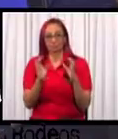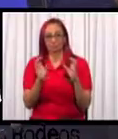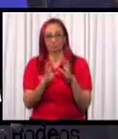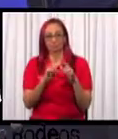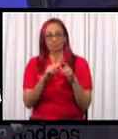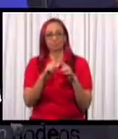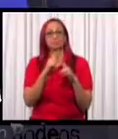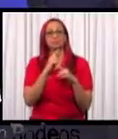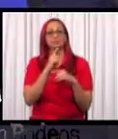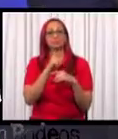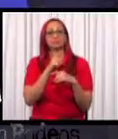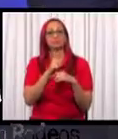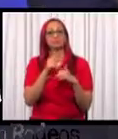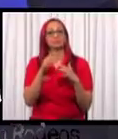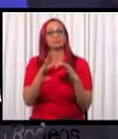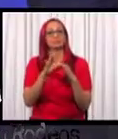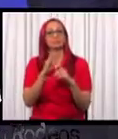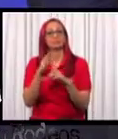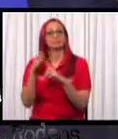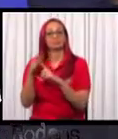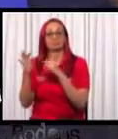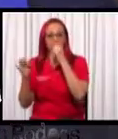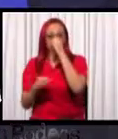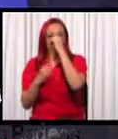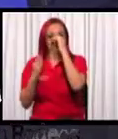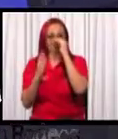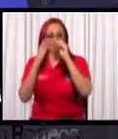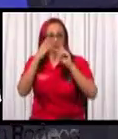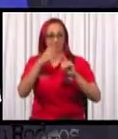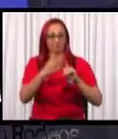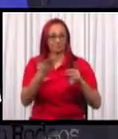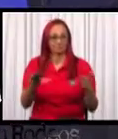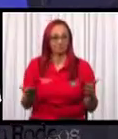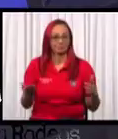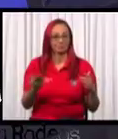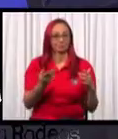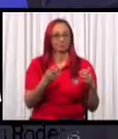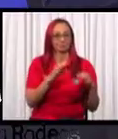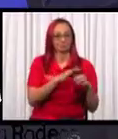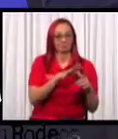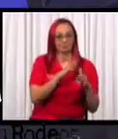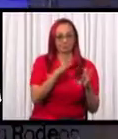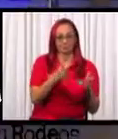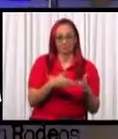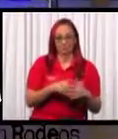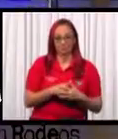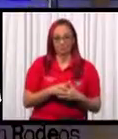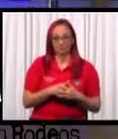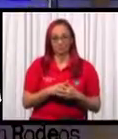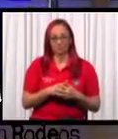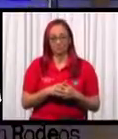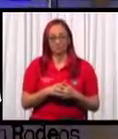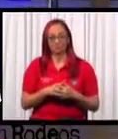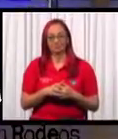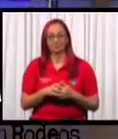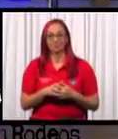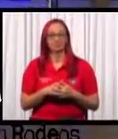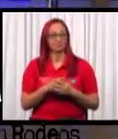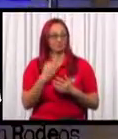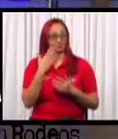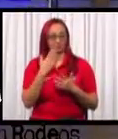realmente se estaría afectando de manera directa a los agricultores costarricenses. Doña Isabel, adelante, es